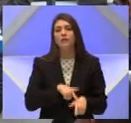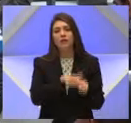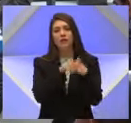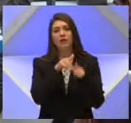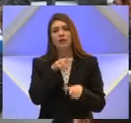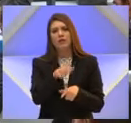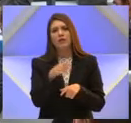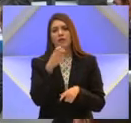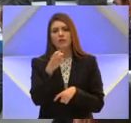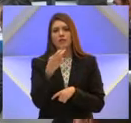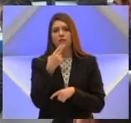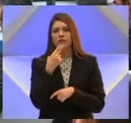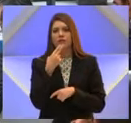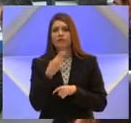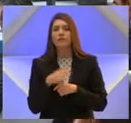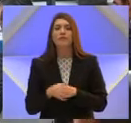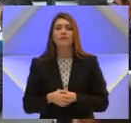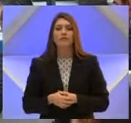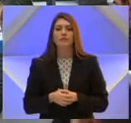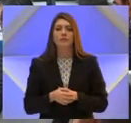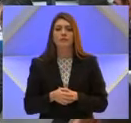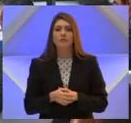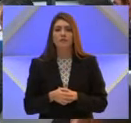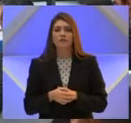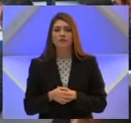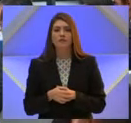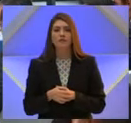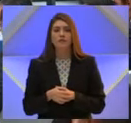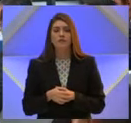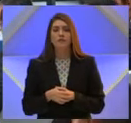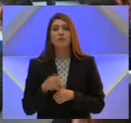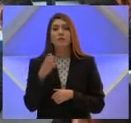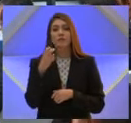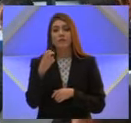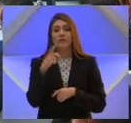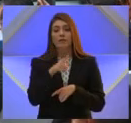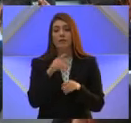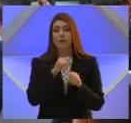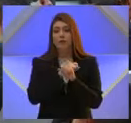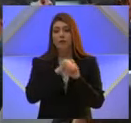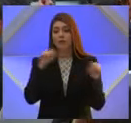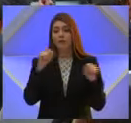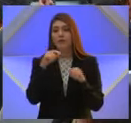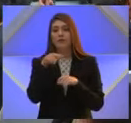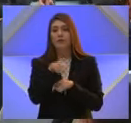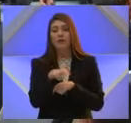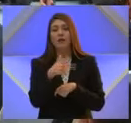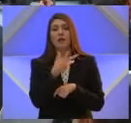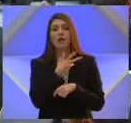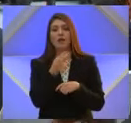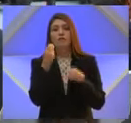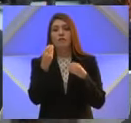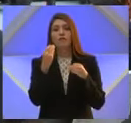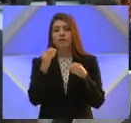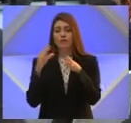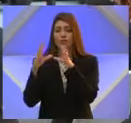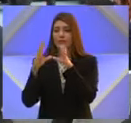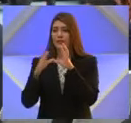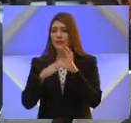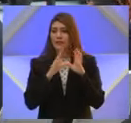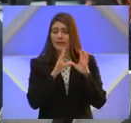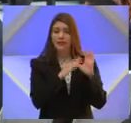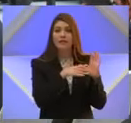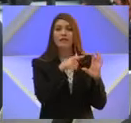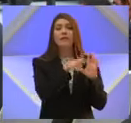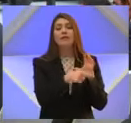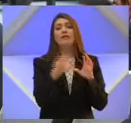y entonces ante la explosión de la cantidad de satélites hay que